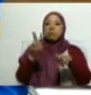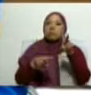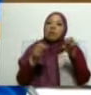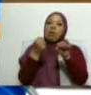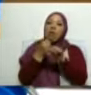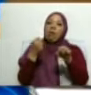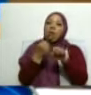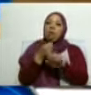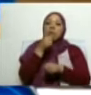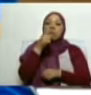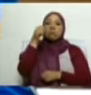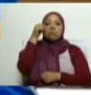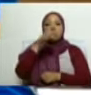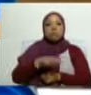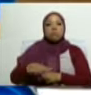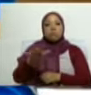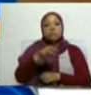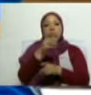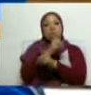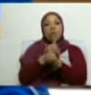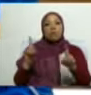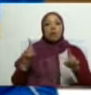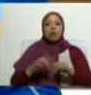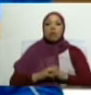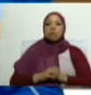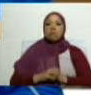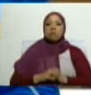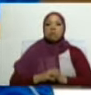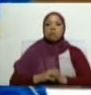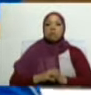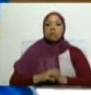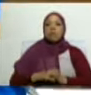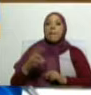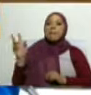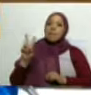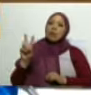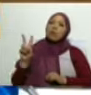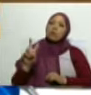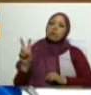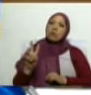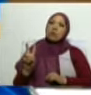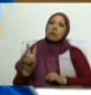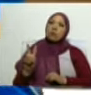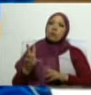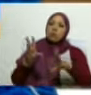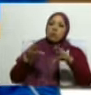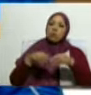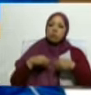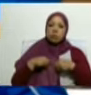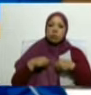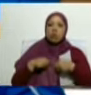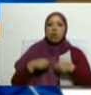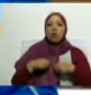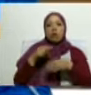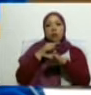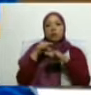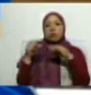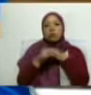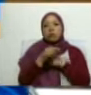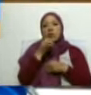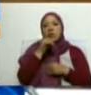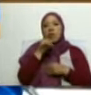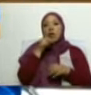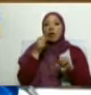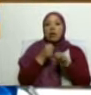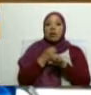de nuestro modelo democrático. Venezuela no le aceptará a Guyana que ataque